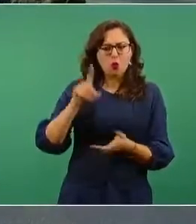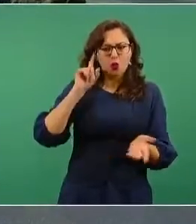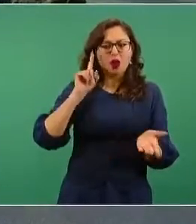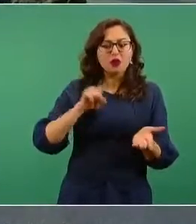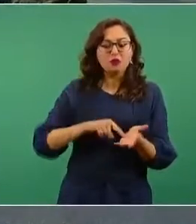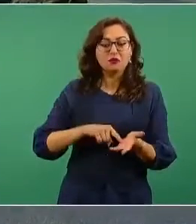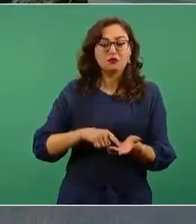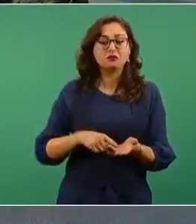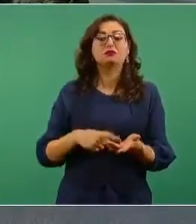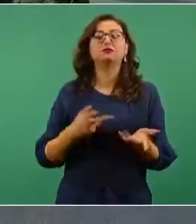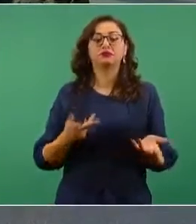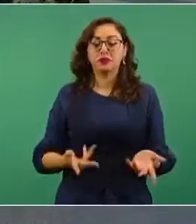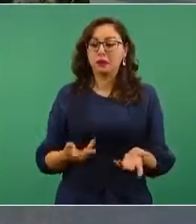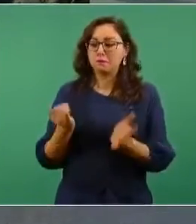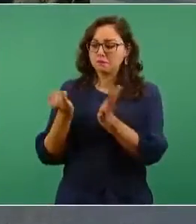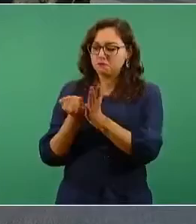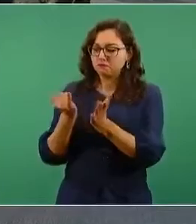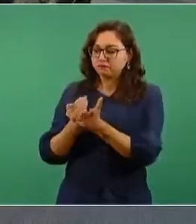O sea, lo dieron a conocer.